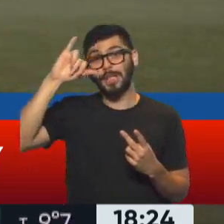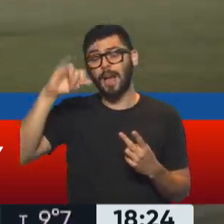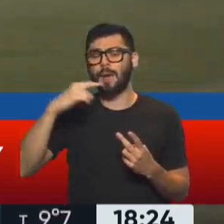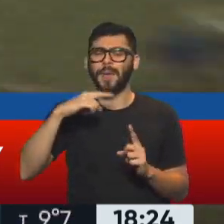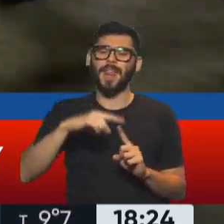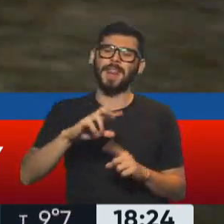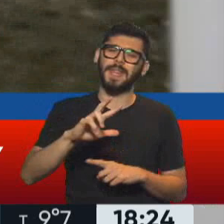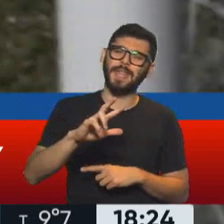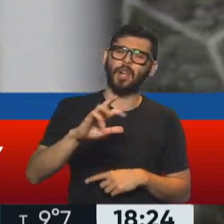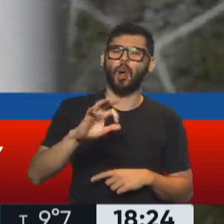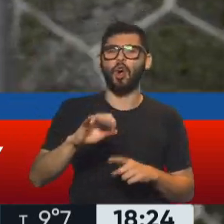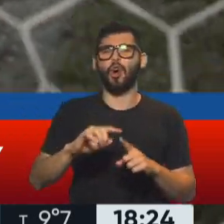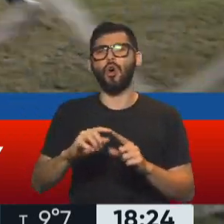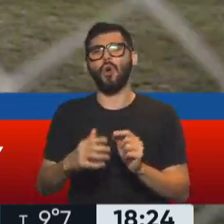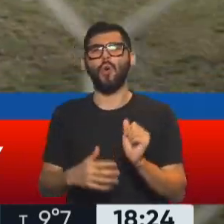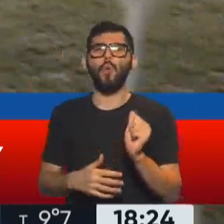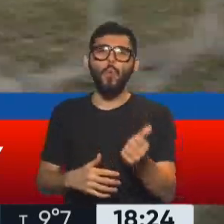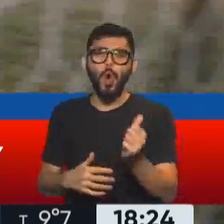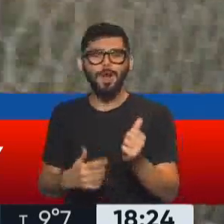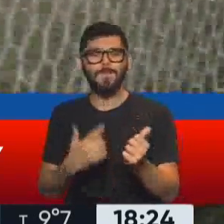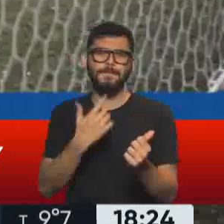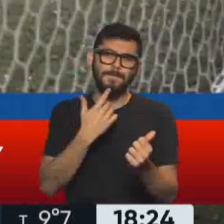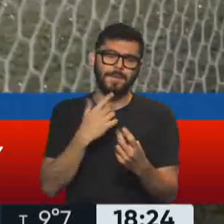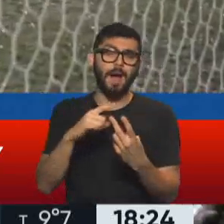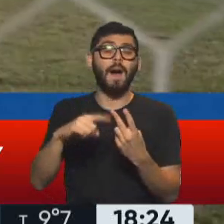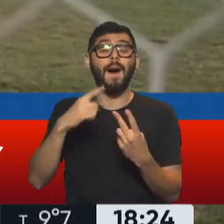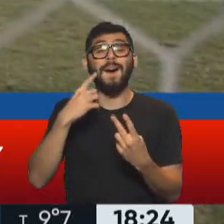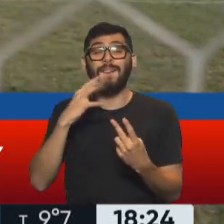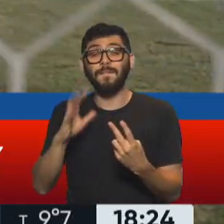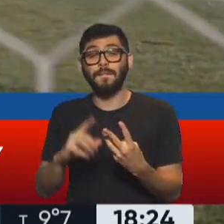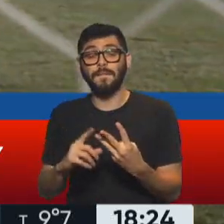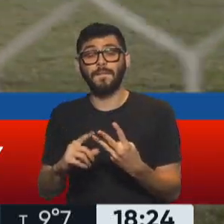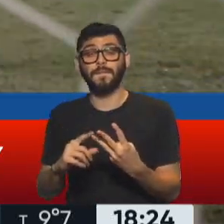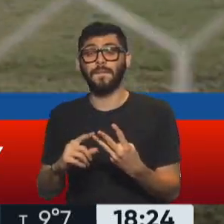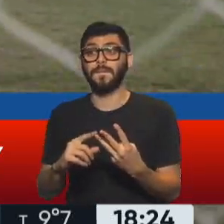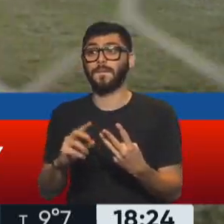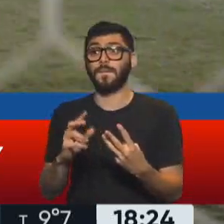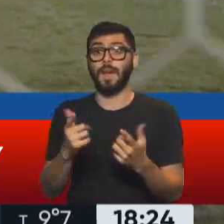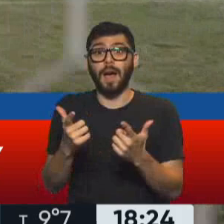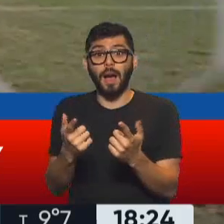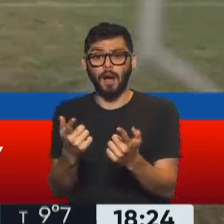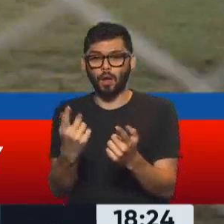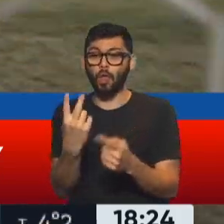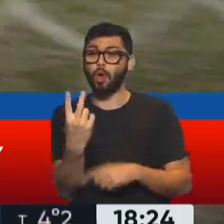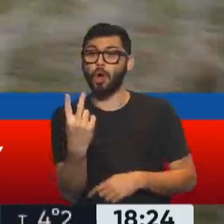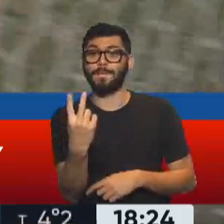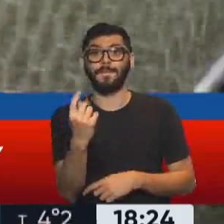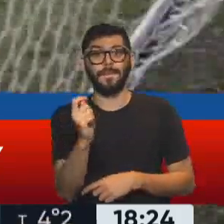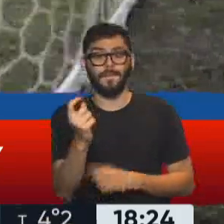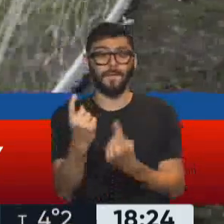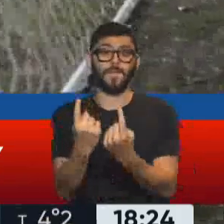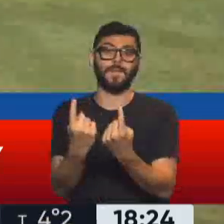si puede jugar más volanteando. ¿Qué va a pasar con la dupla de ataque? Si baja más